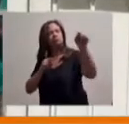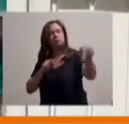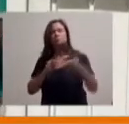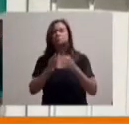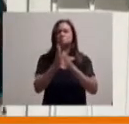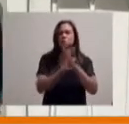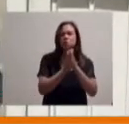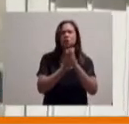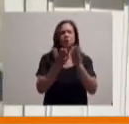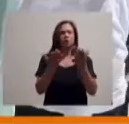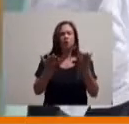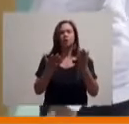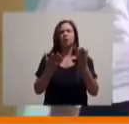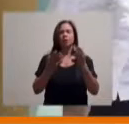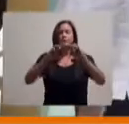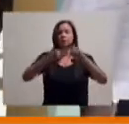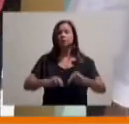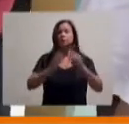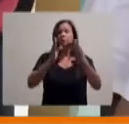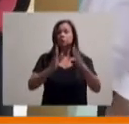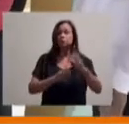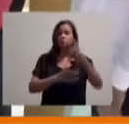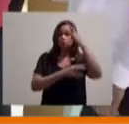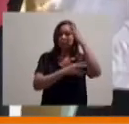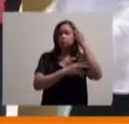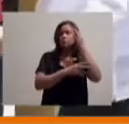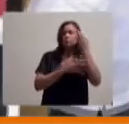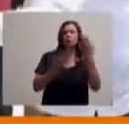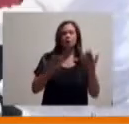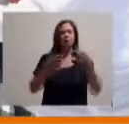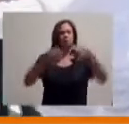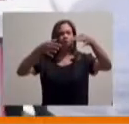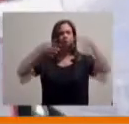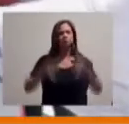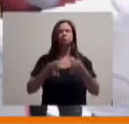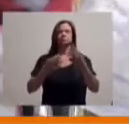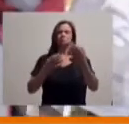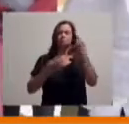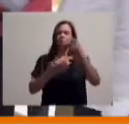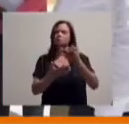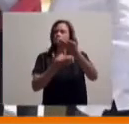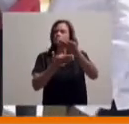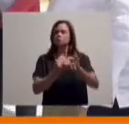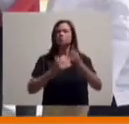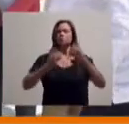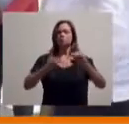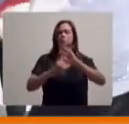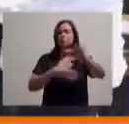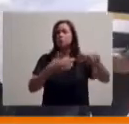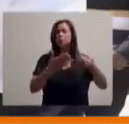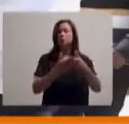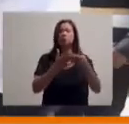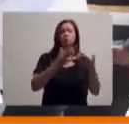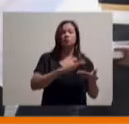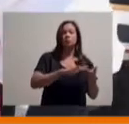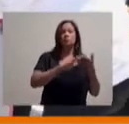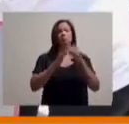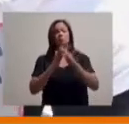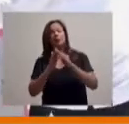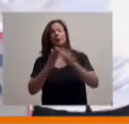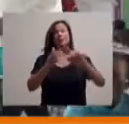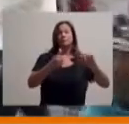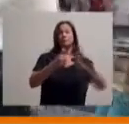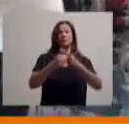maneras, mi sugerencia, no manden los niños a la escuela. No los mando, es una posición mía particular de allá en la antigua, porque entiendo